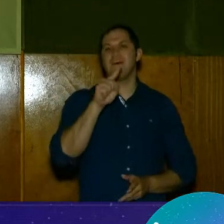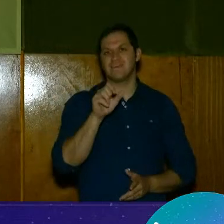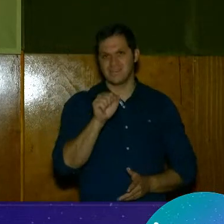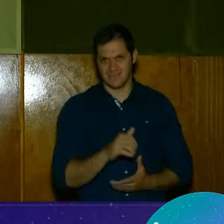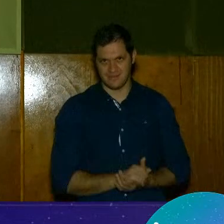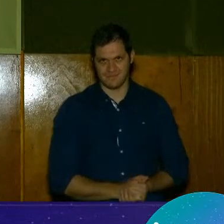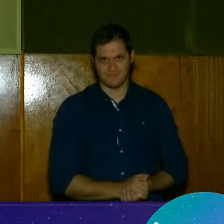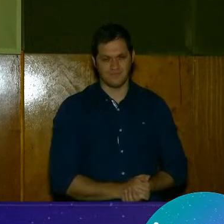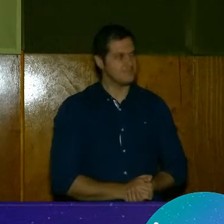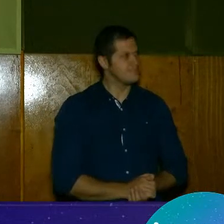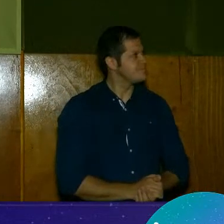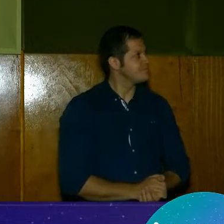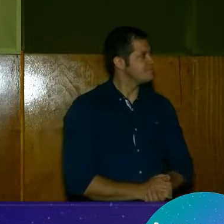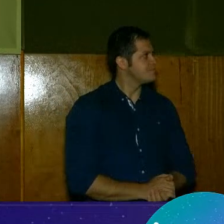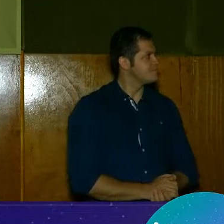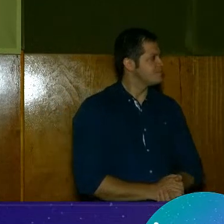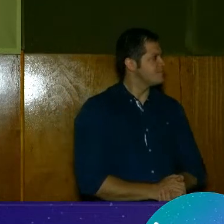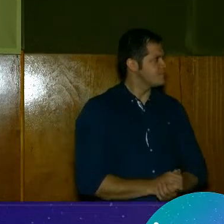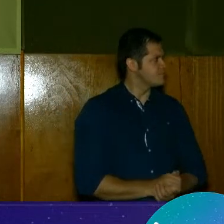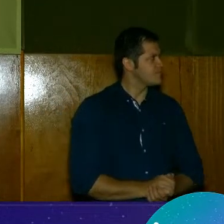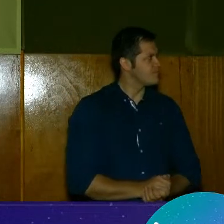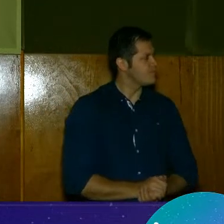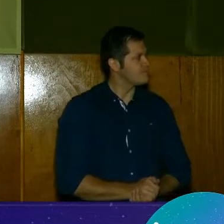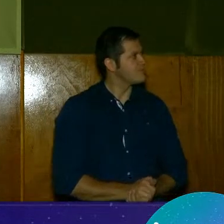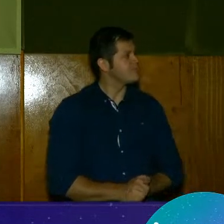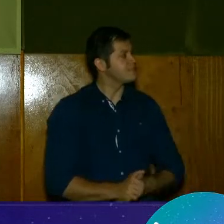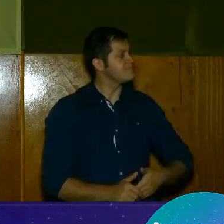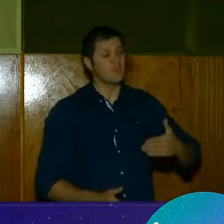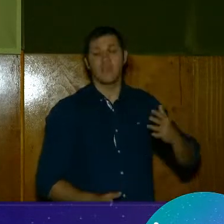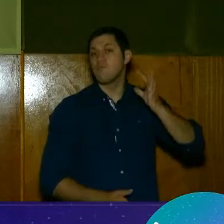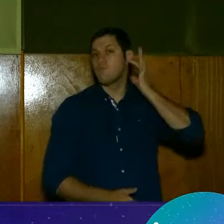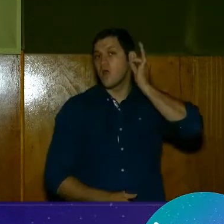oscura tiene masa entonces